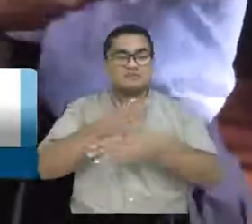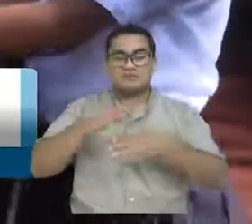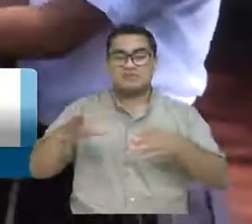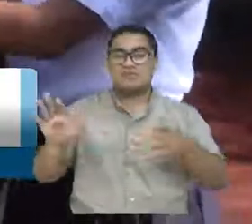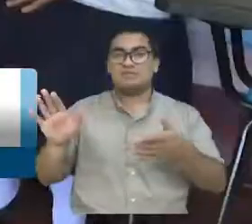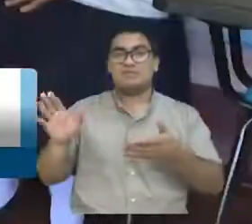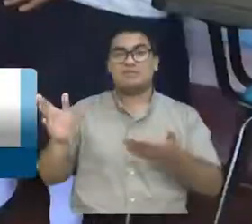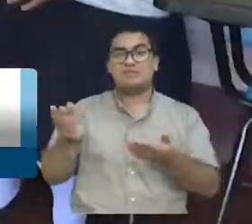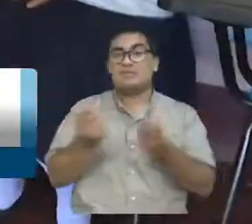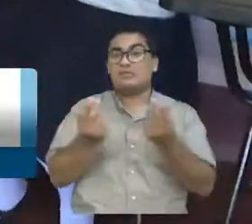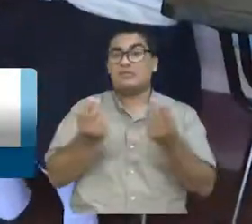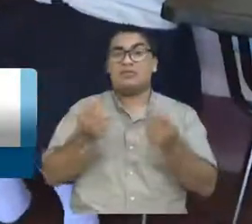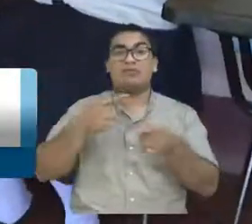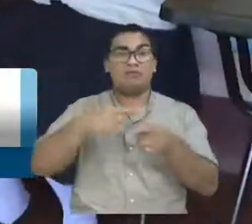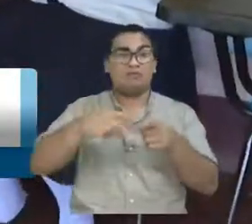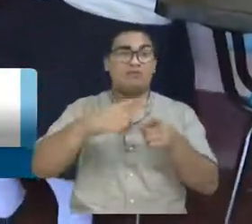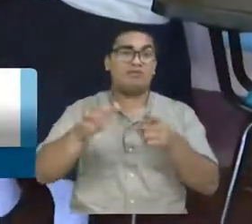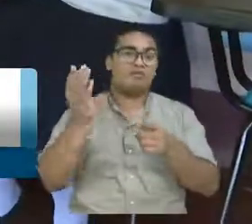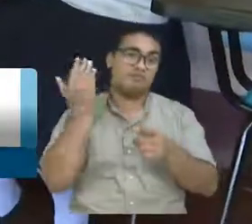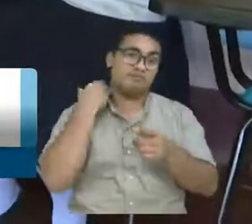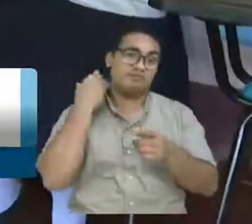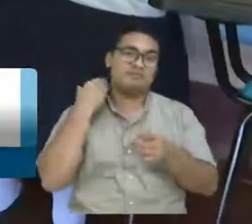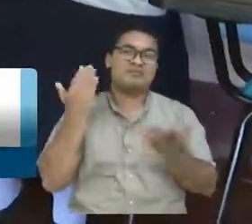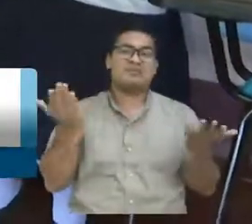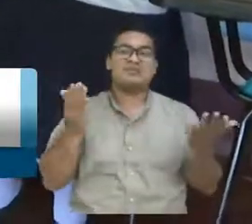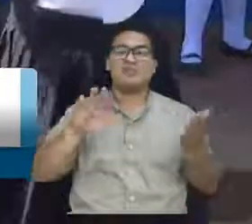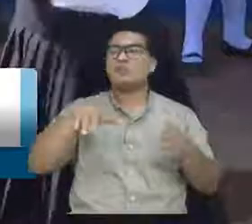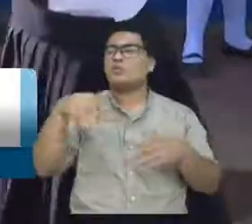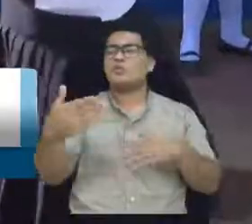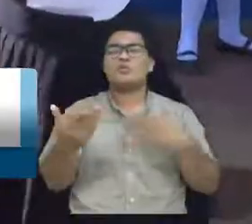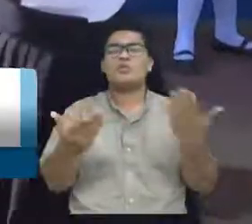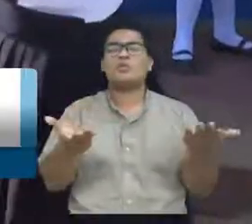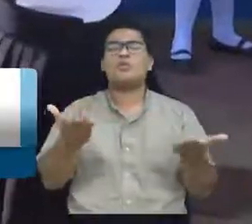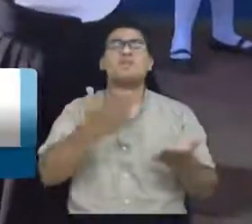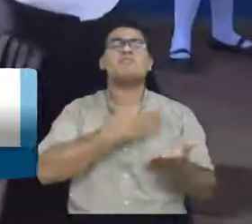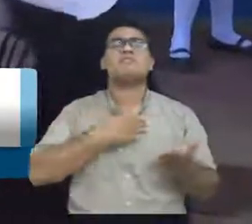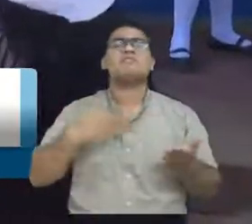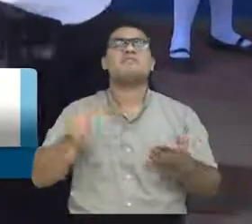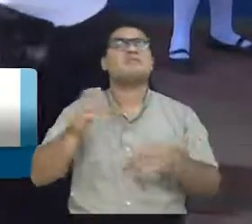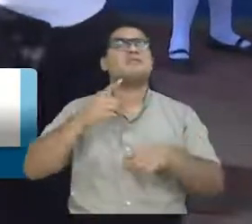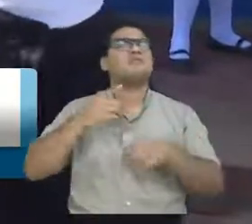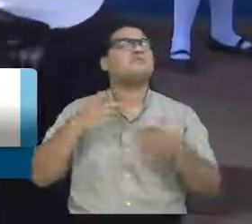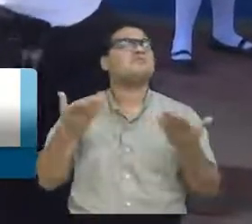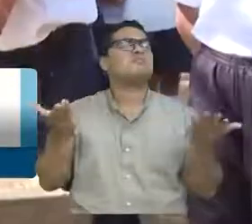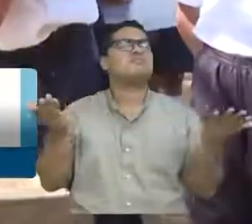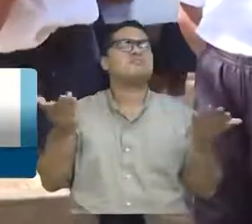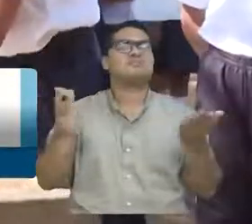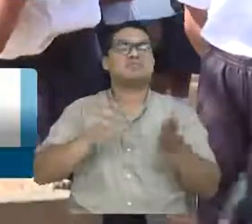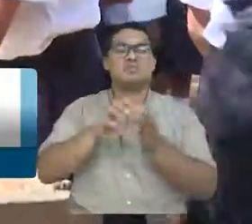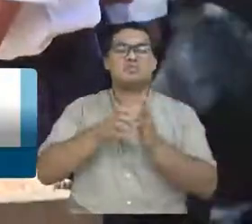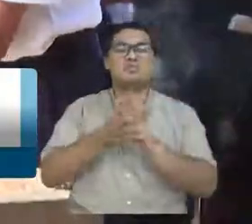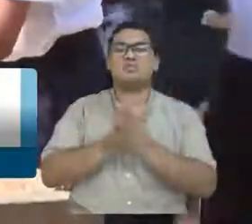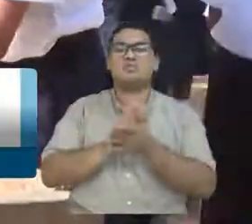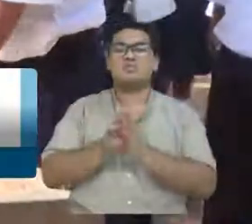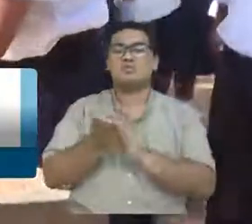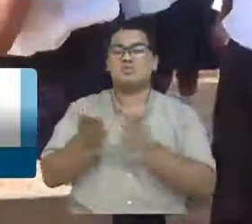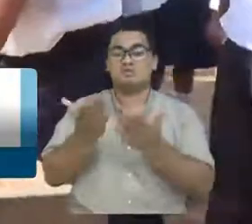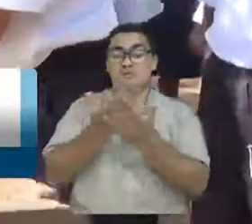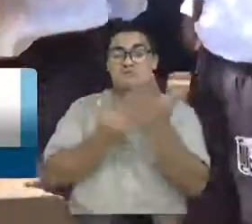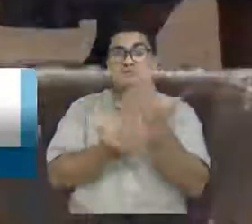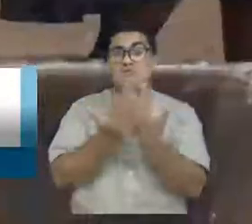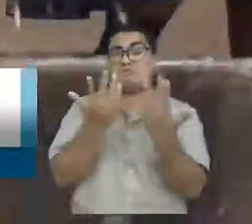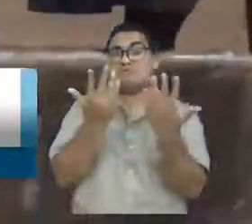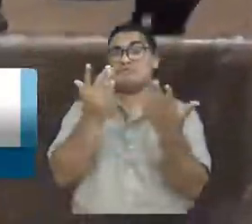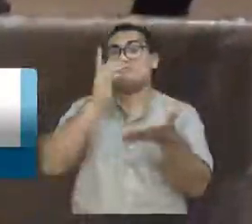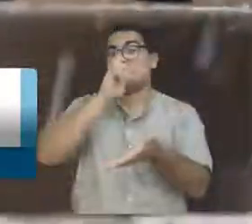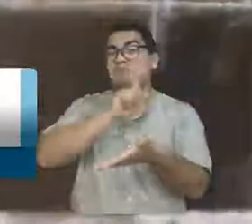y de precios. ¿Cuál es el jabón indicado para precisamente dejar libre